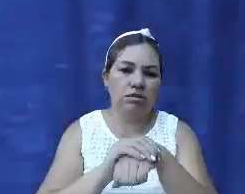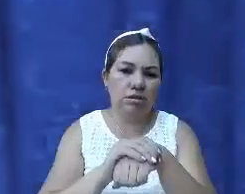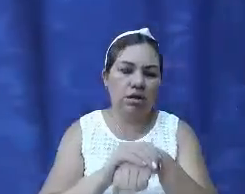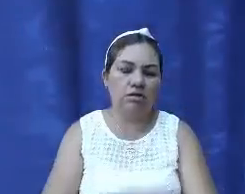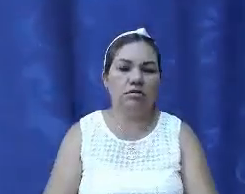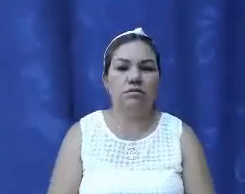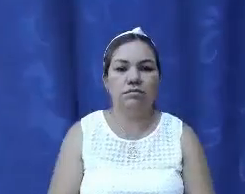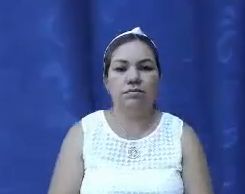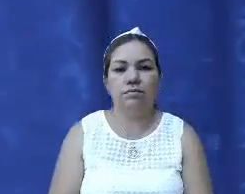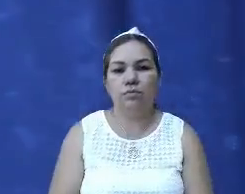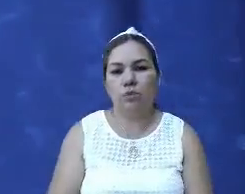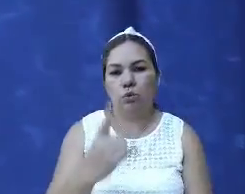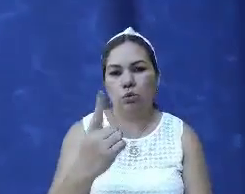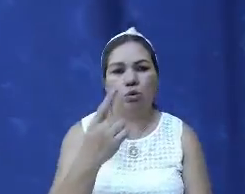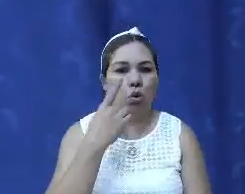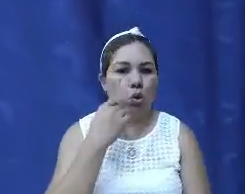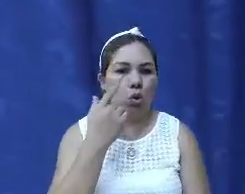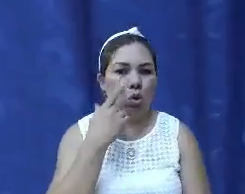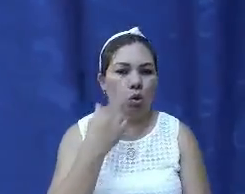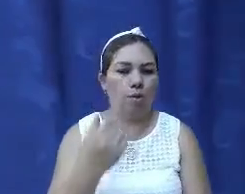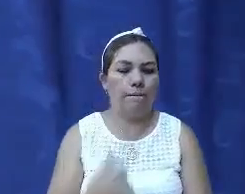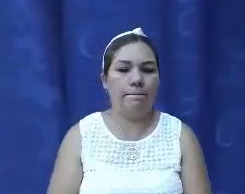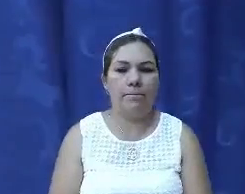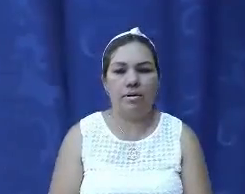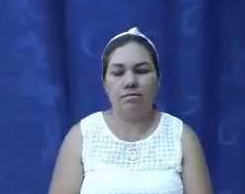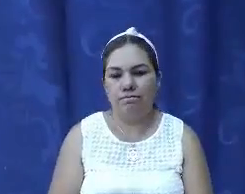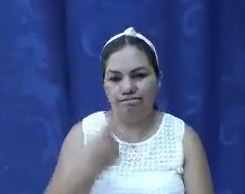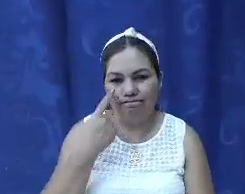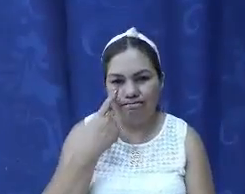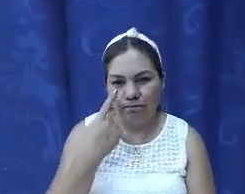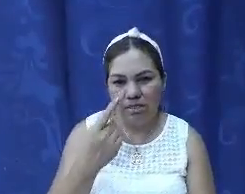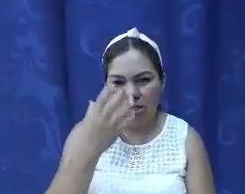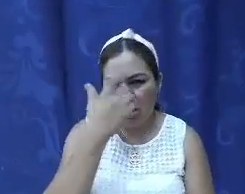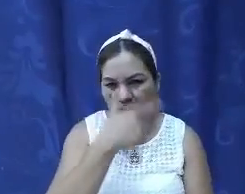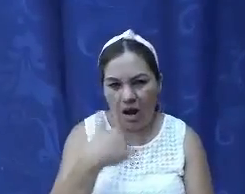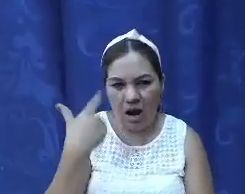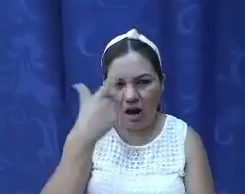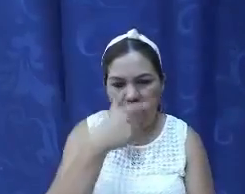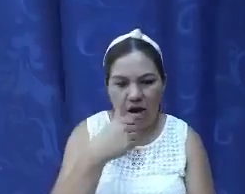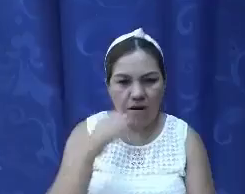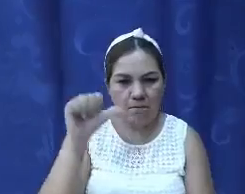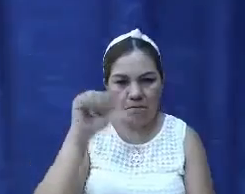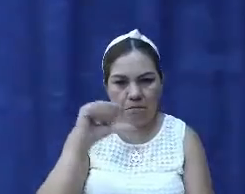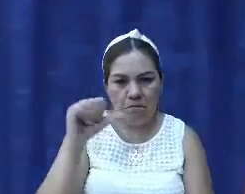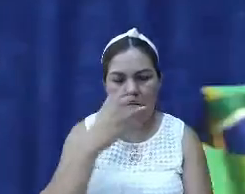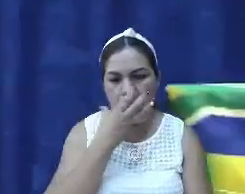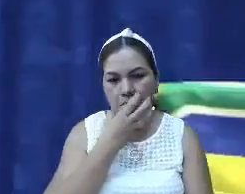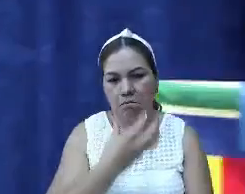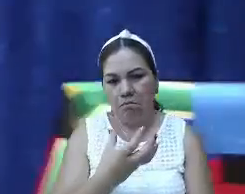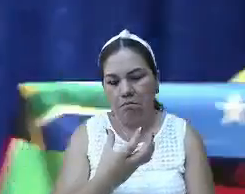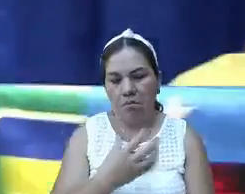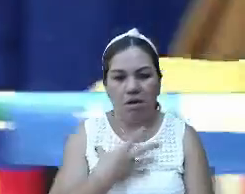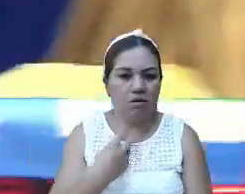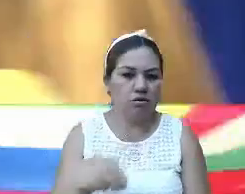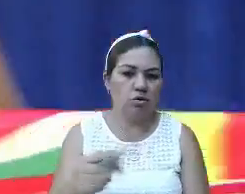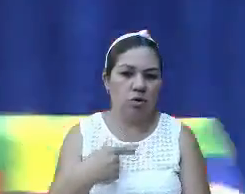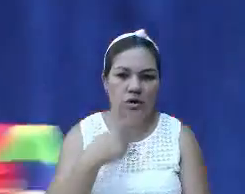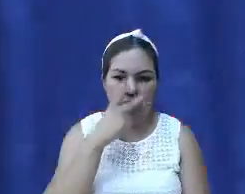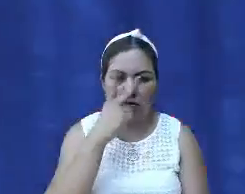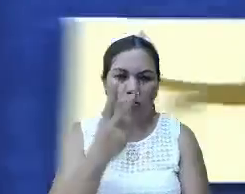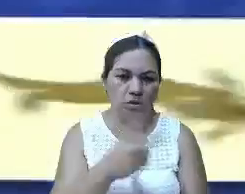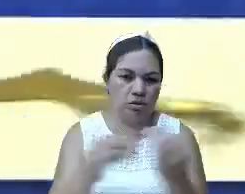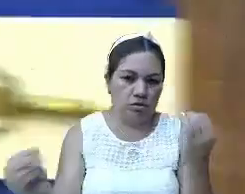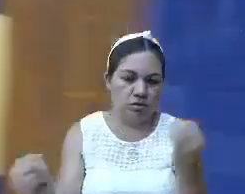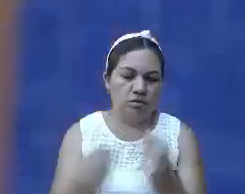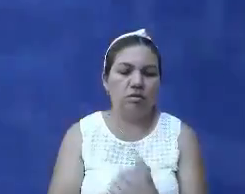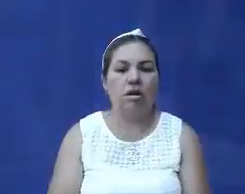los muchachos allá atrás, aleluya, porque los muchachos me miran con cara de borrego degollado porque no quieren soltar los amigos que le llevan al